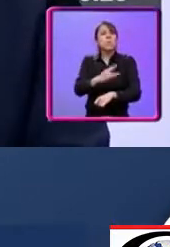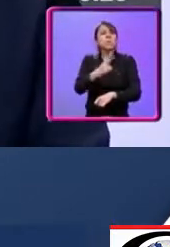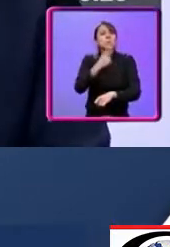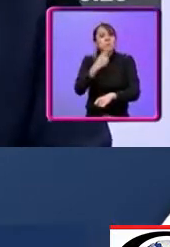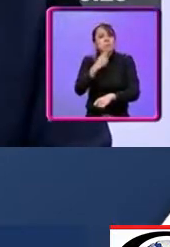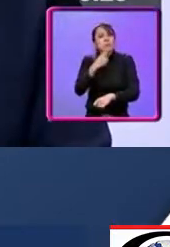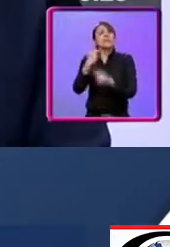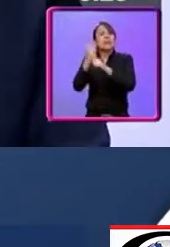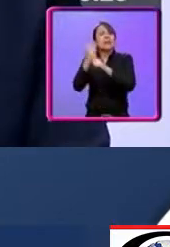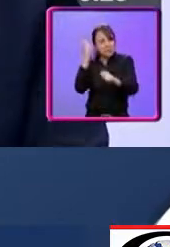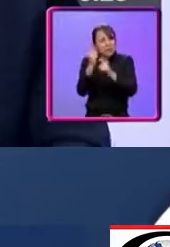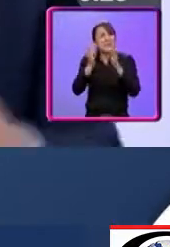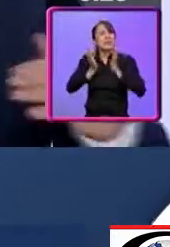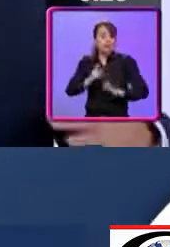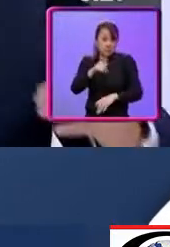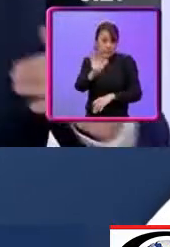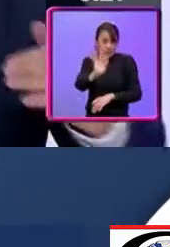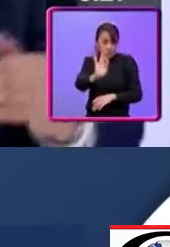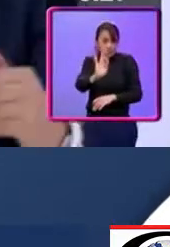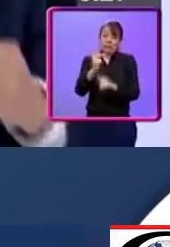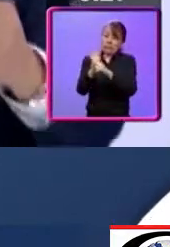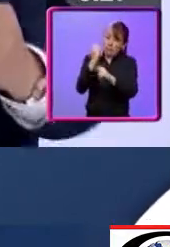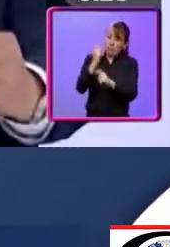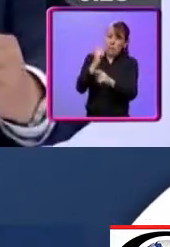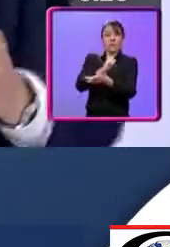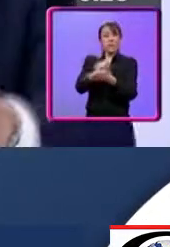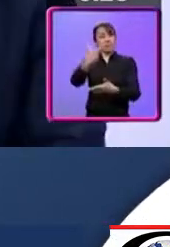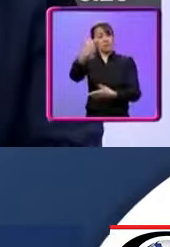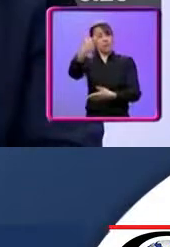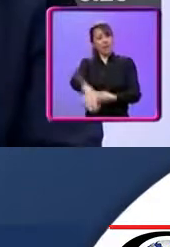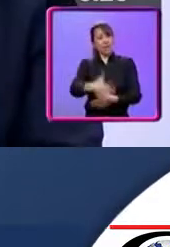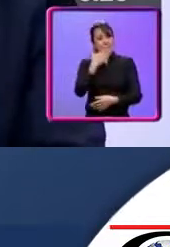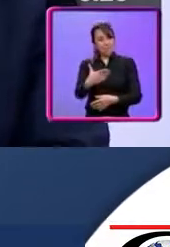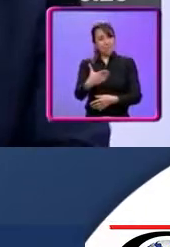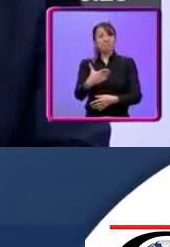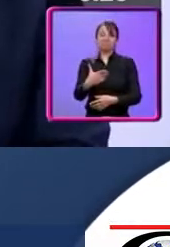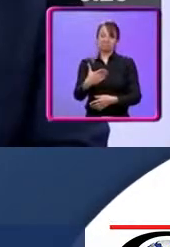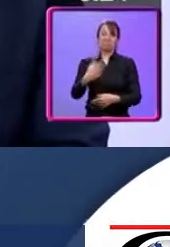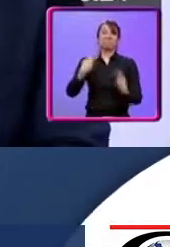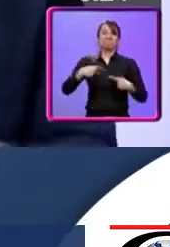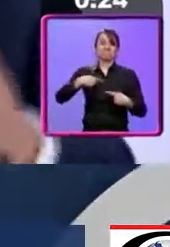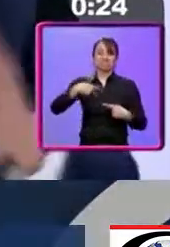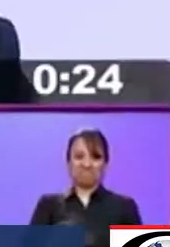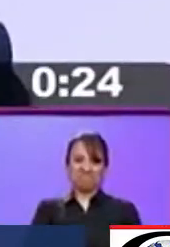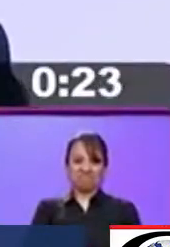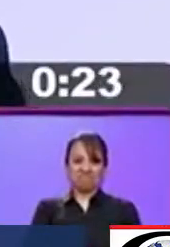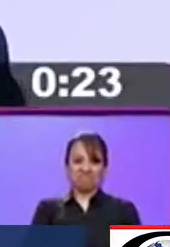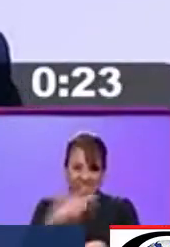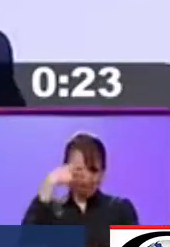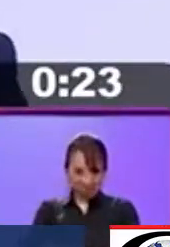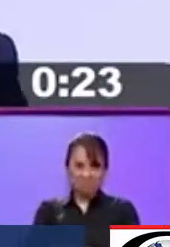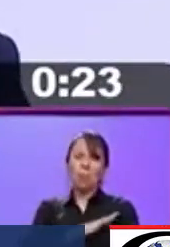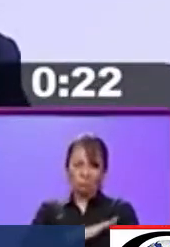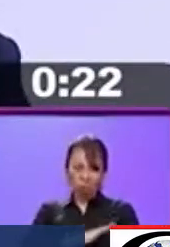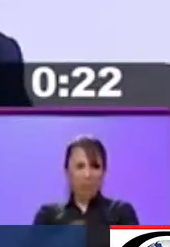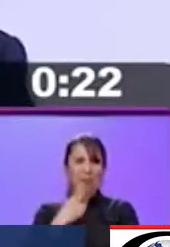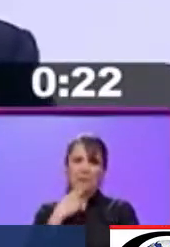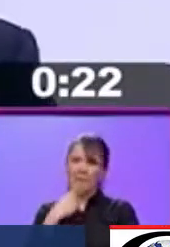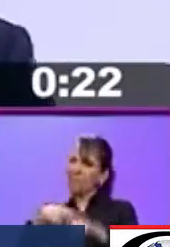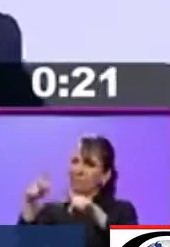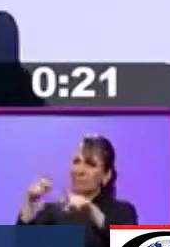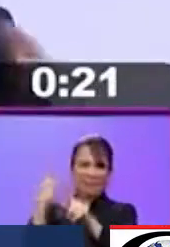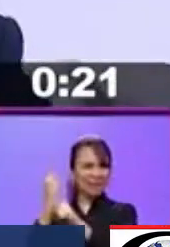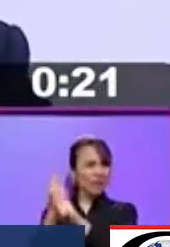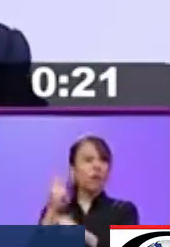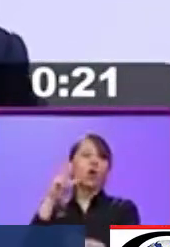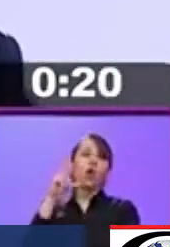mira, a nosotros nos conoce el 30% del electorado. A los otros cuatro candidatos prácticamente ya los conoce el